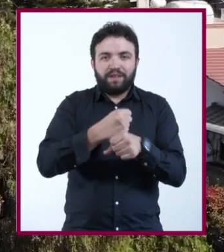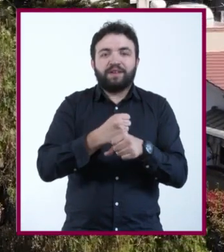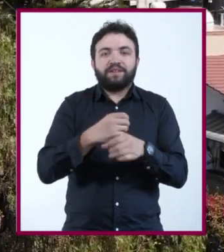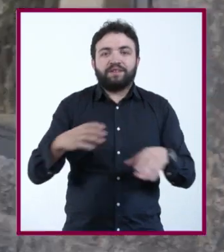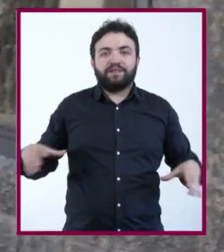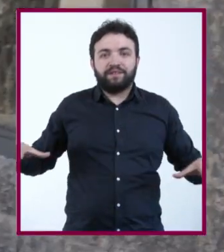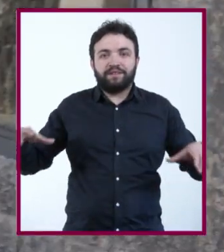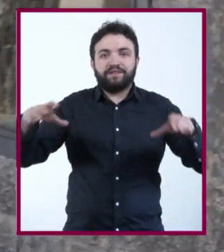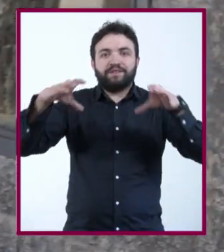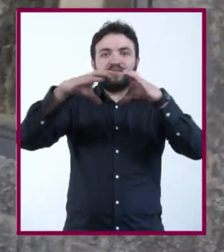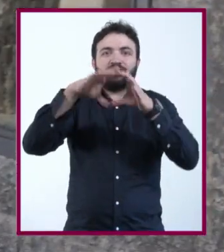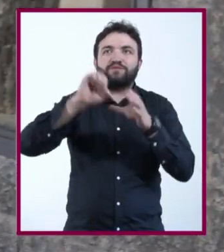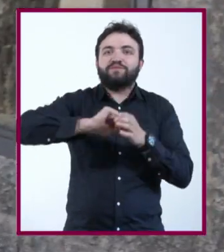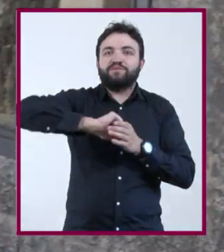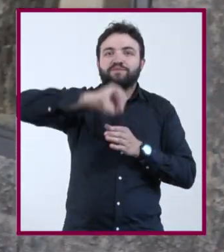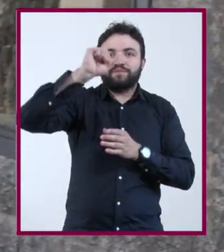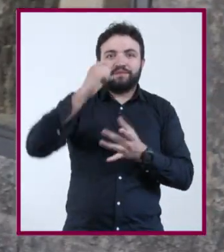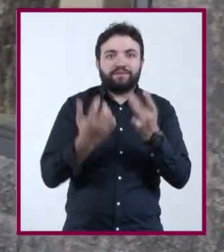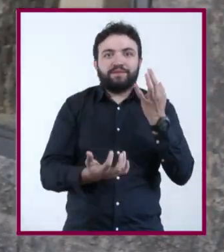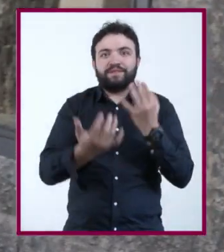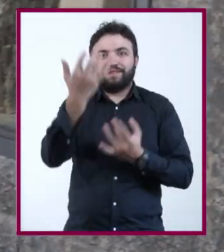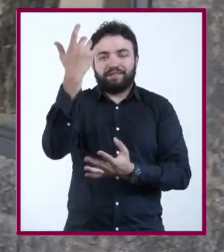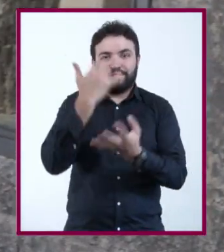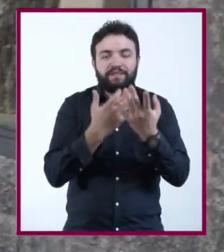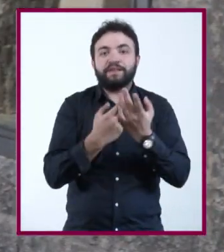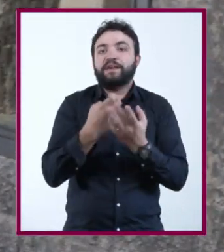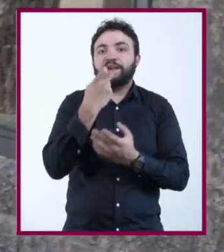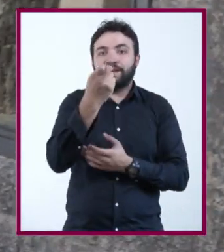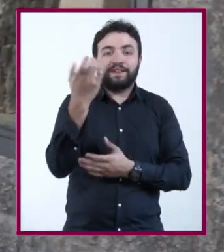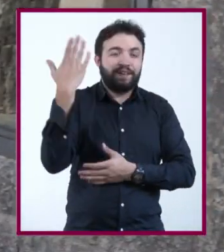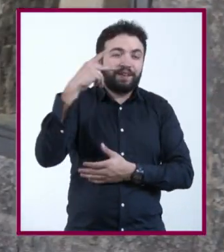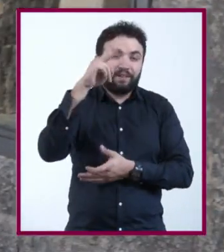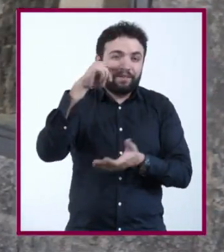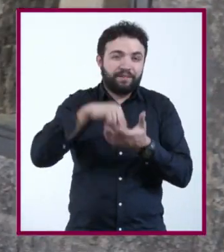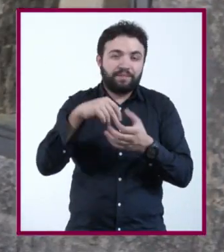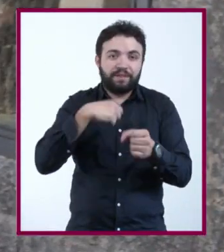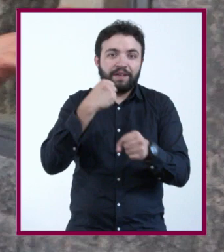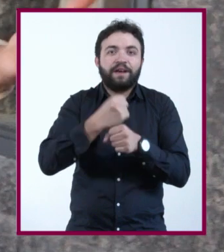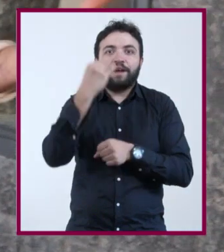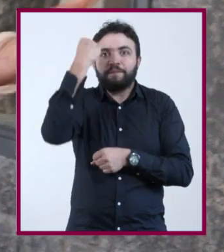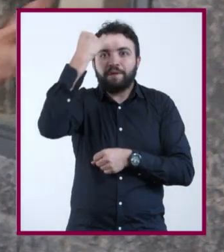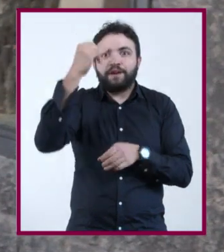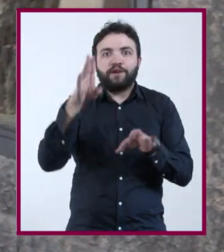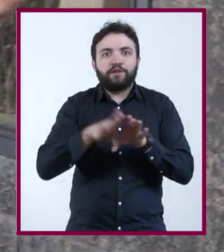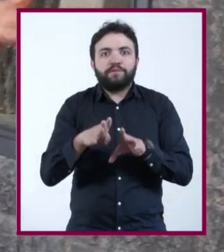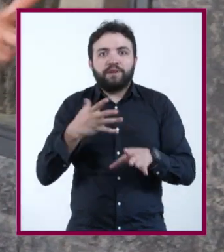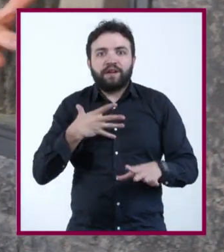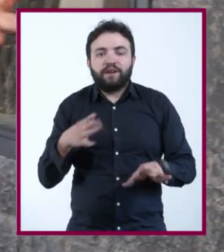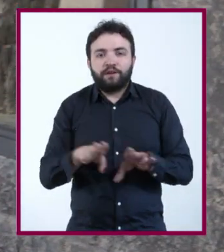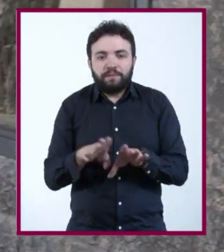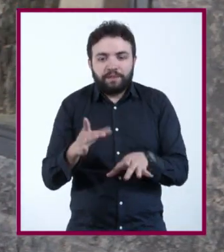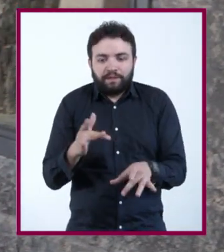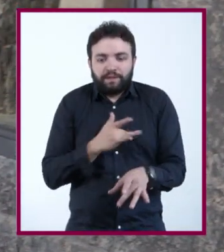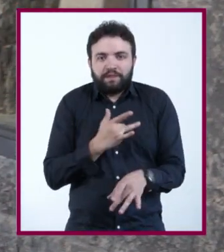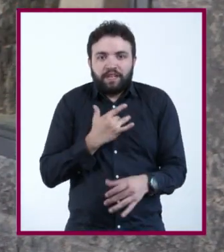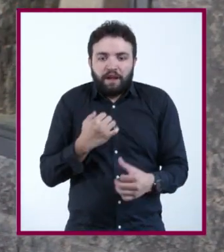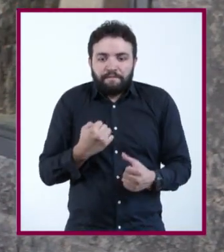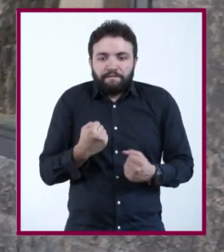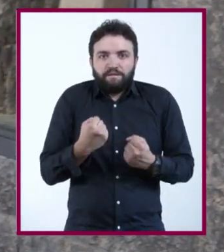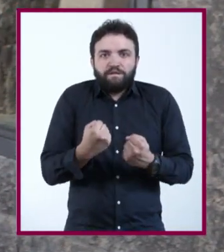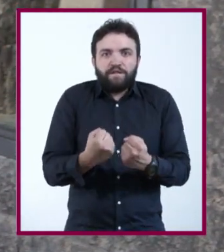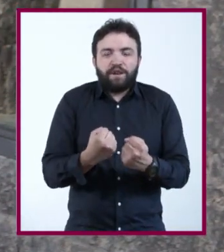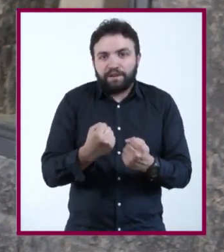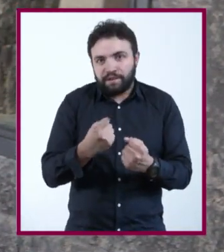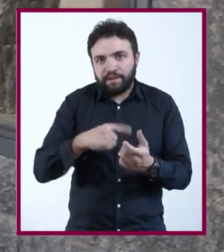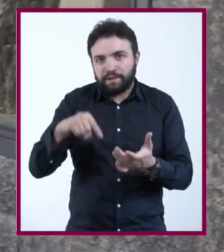hace 2000 años. Entonces imagínate esa carga energética y mágica, cósmica que hay en